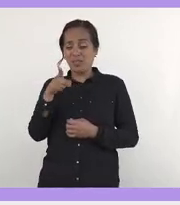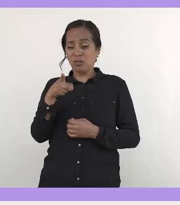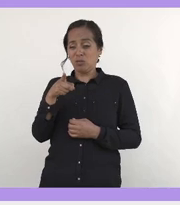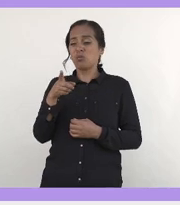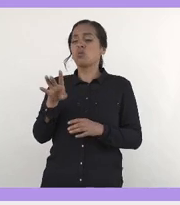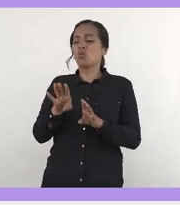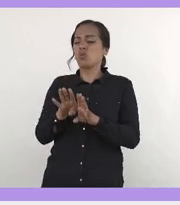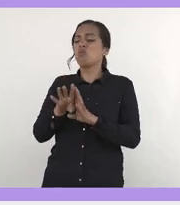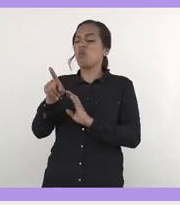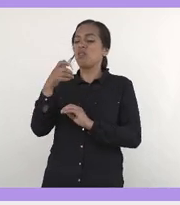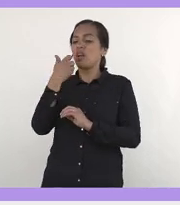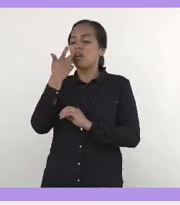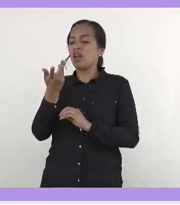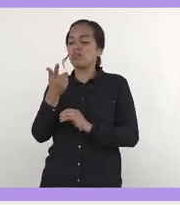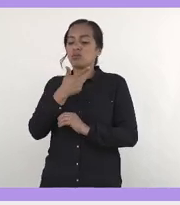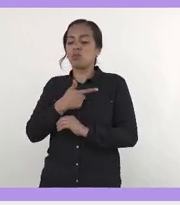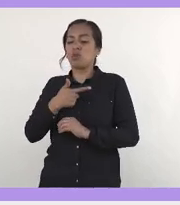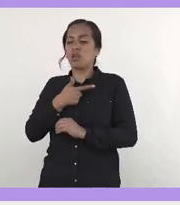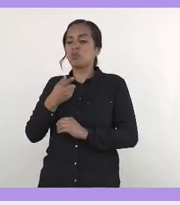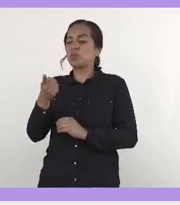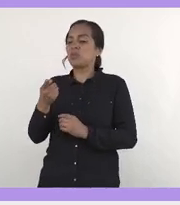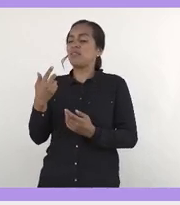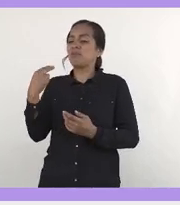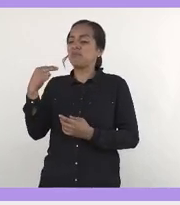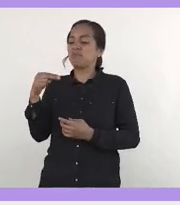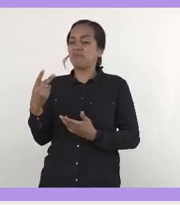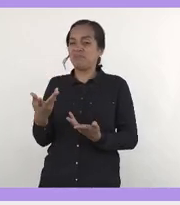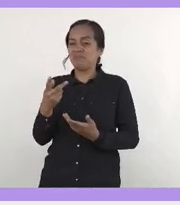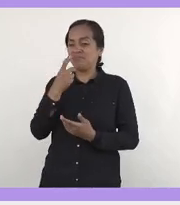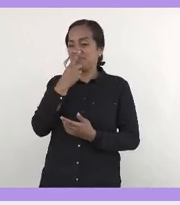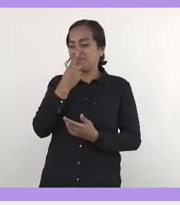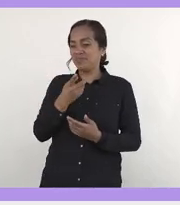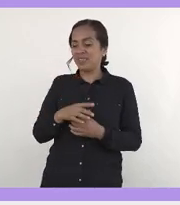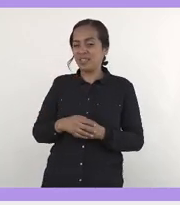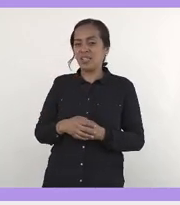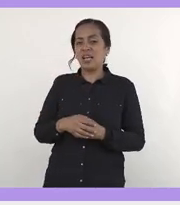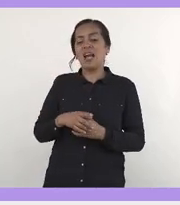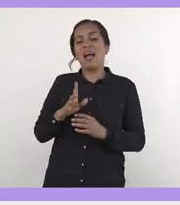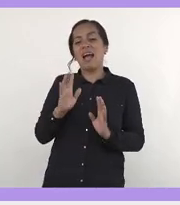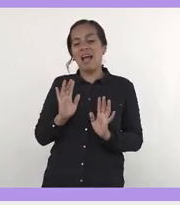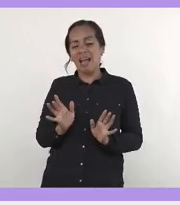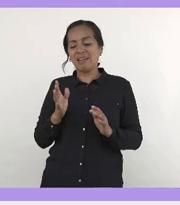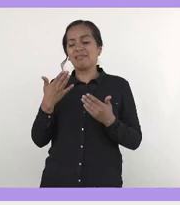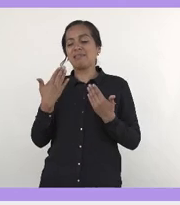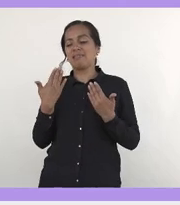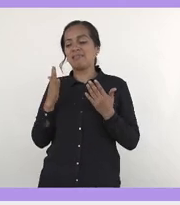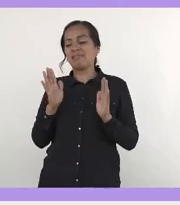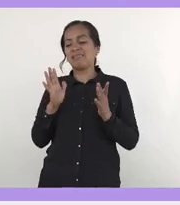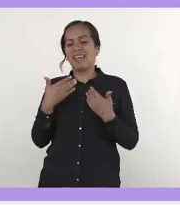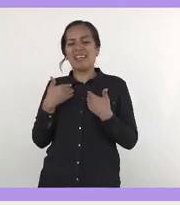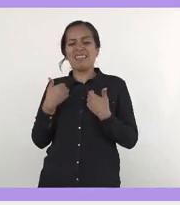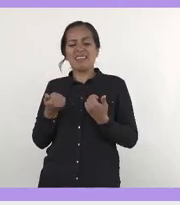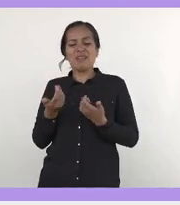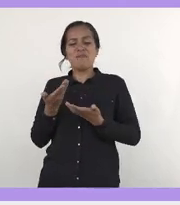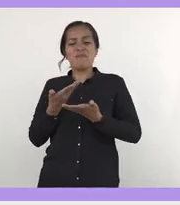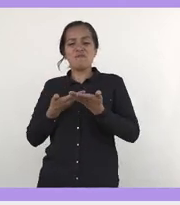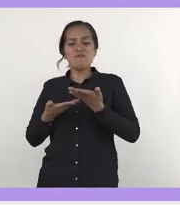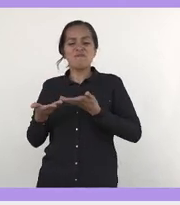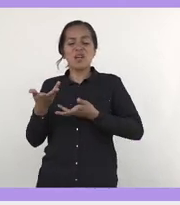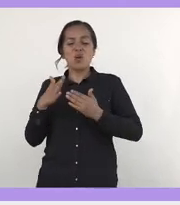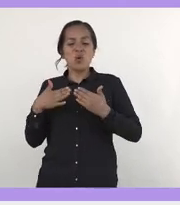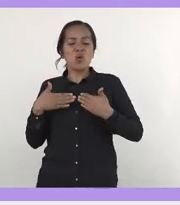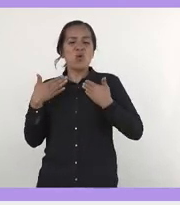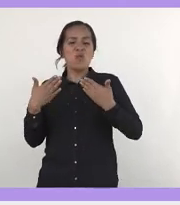te llame existe ya un entendimiento entre tú y yo no y ya como que sabemos que estamos como en un por lo menos vamos a ir vamos a ir midiendo